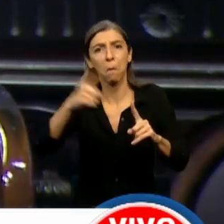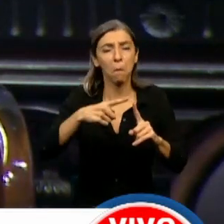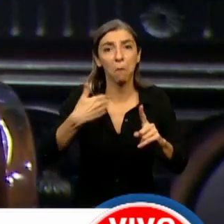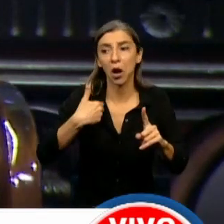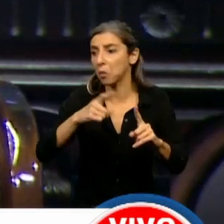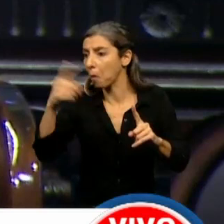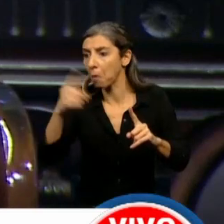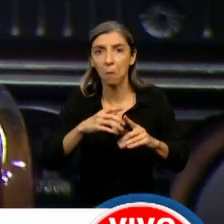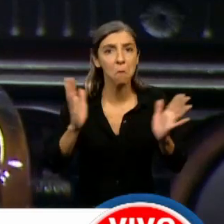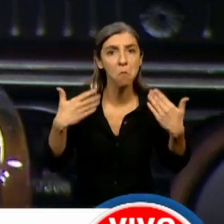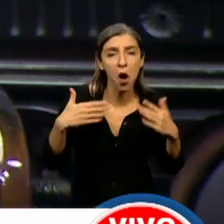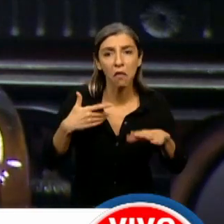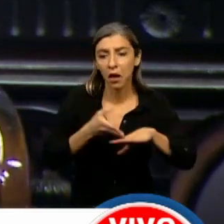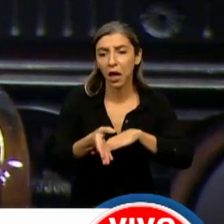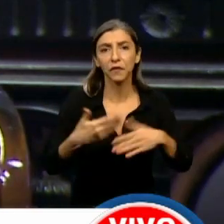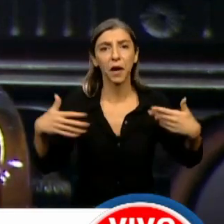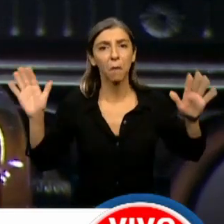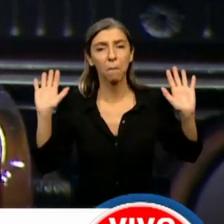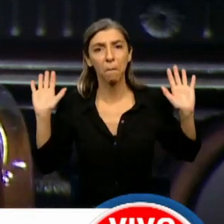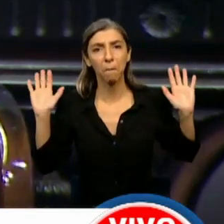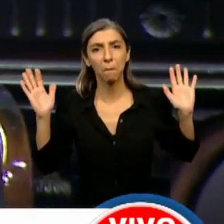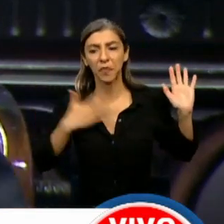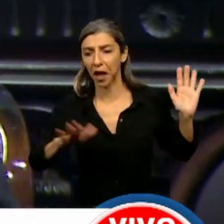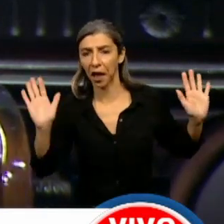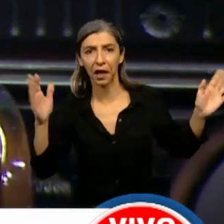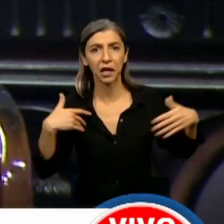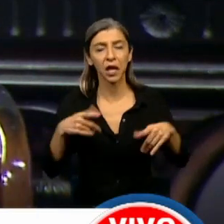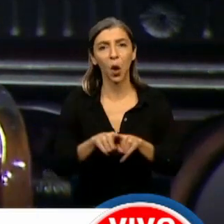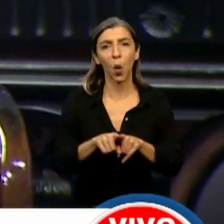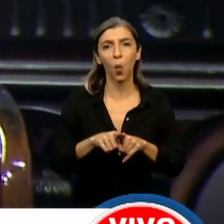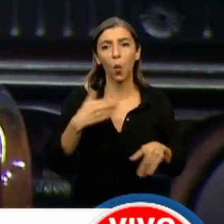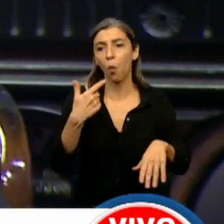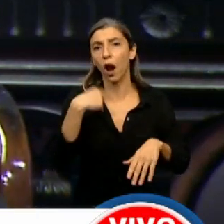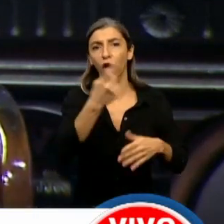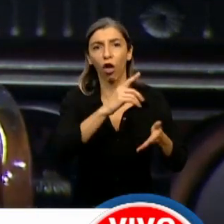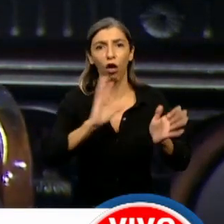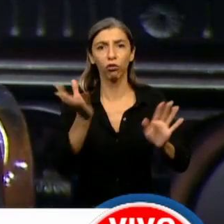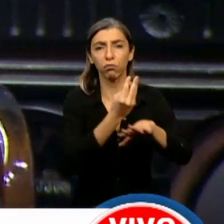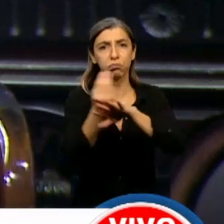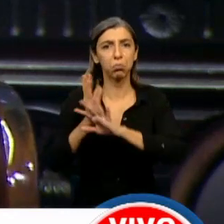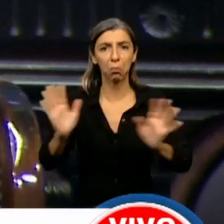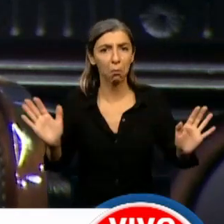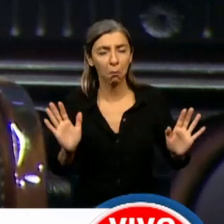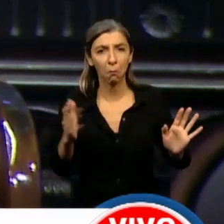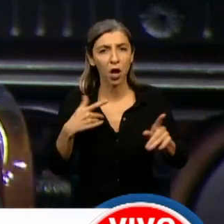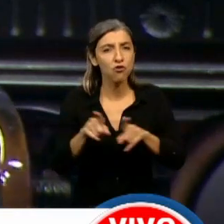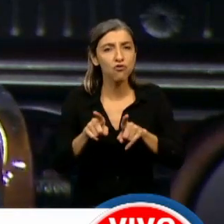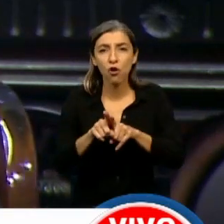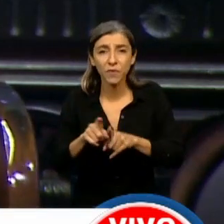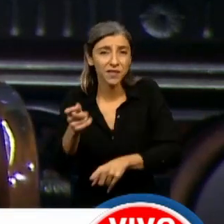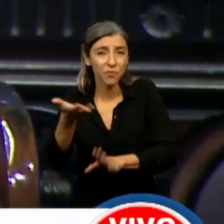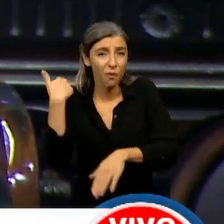y ha entrado con privilegios, manejándose como si fuera un funcionario público, lo mismo que hicieron con el vacunatorio